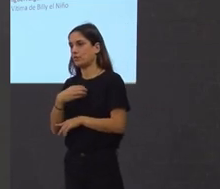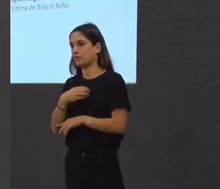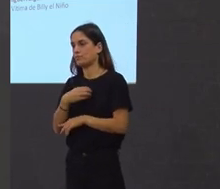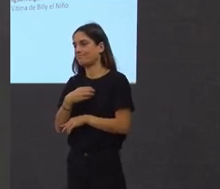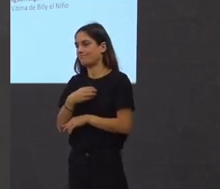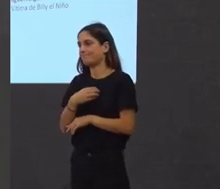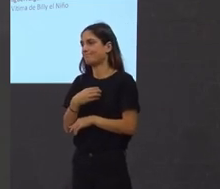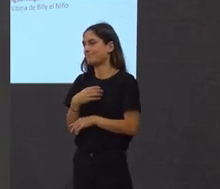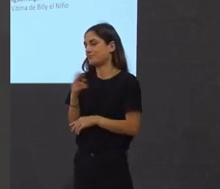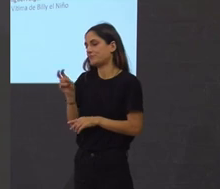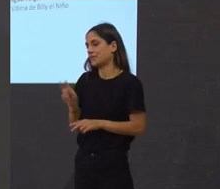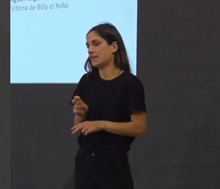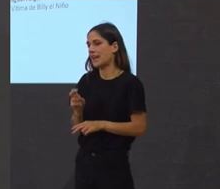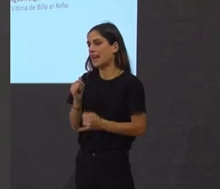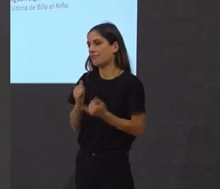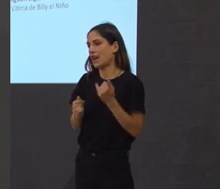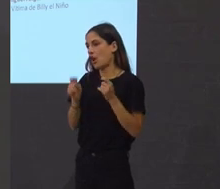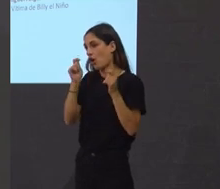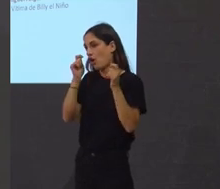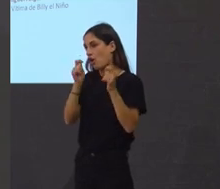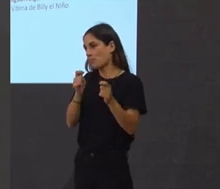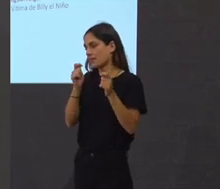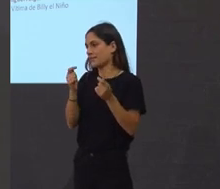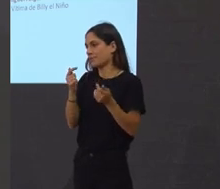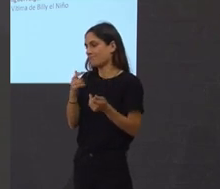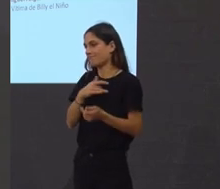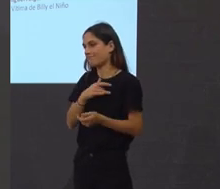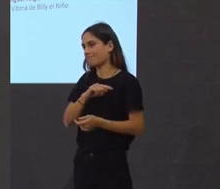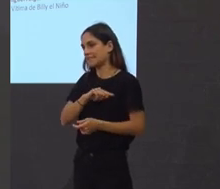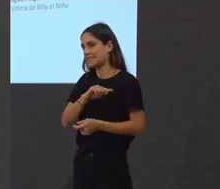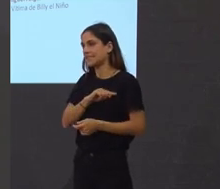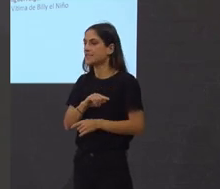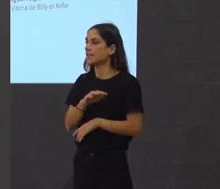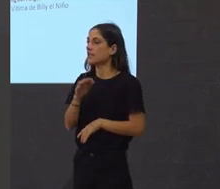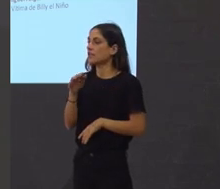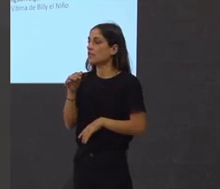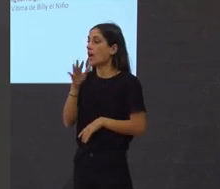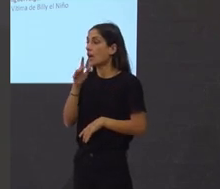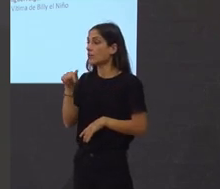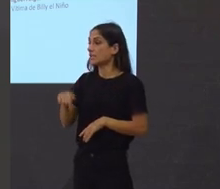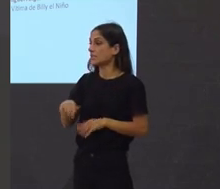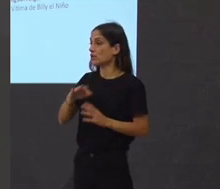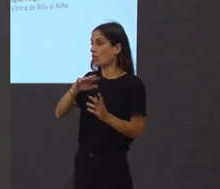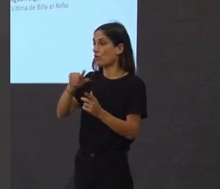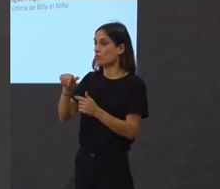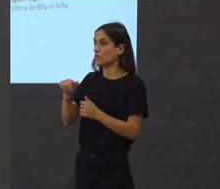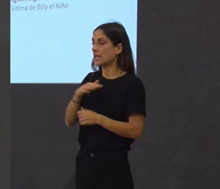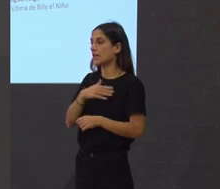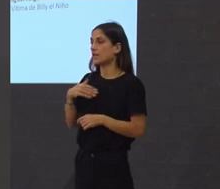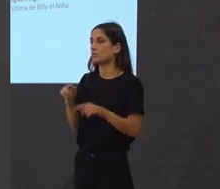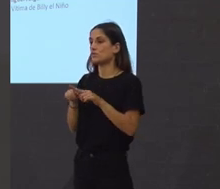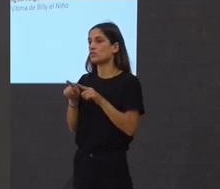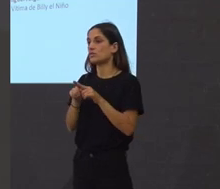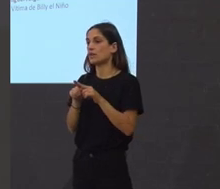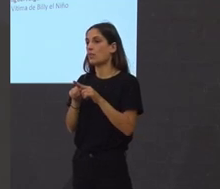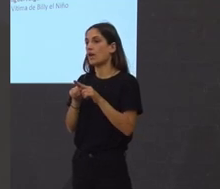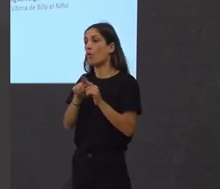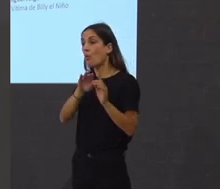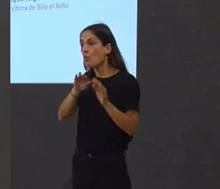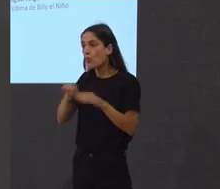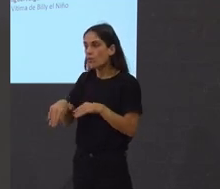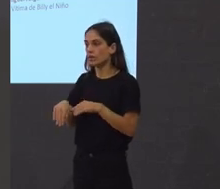y yo sé con este documental queríamos recoger la última intervención que chato fai para uno la grabación